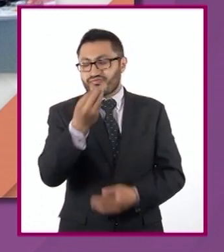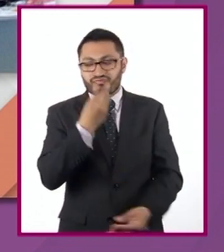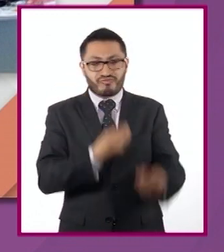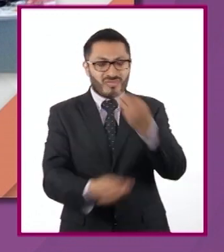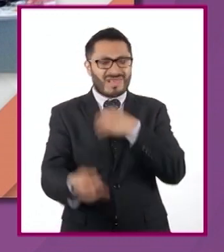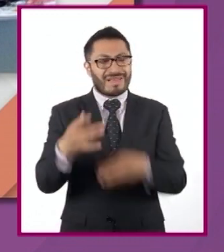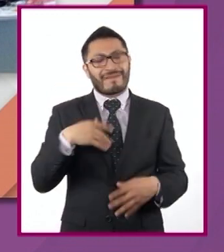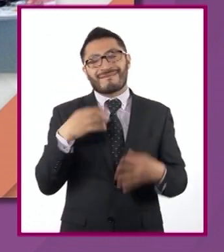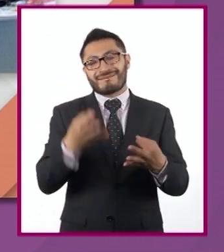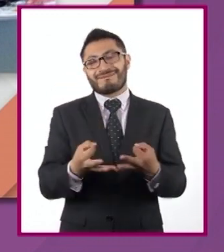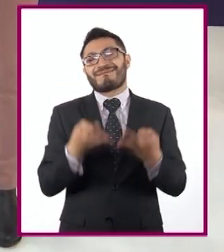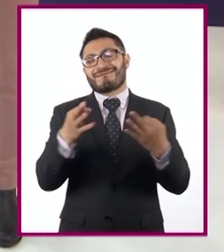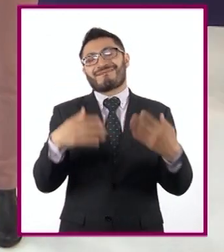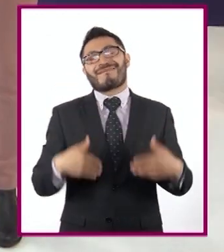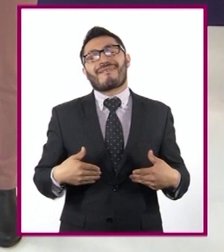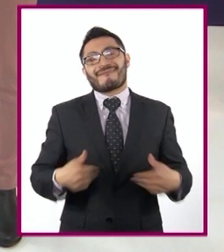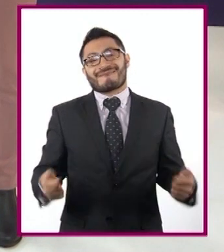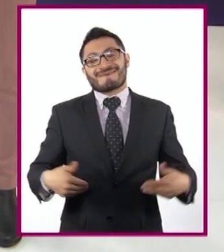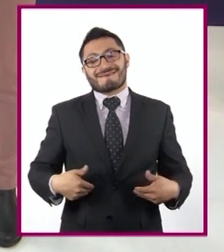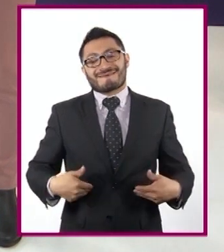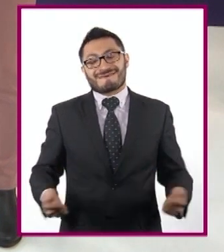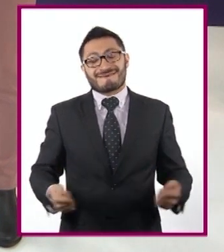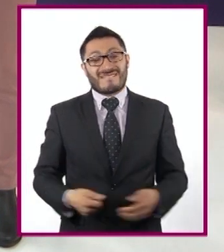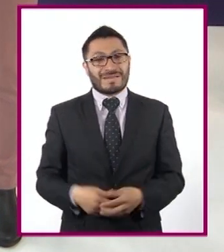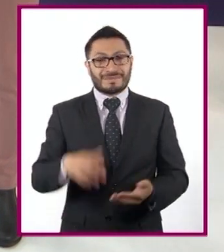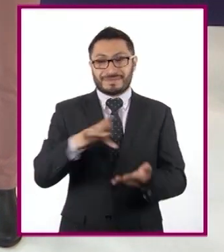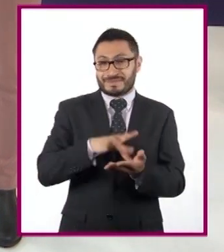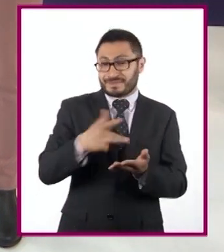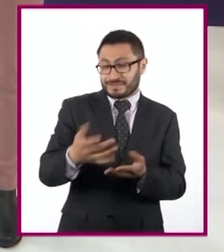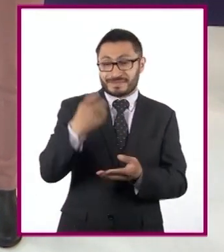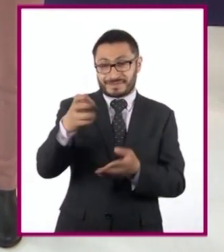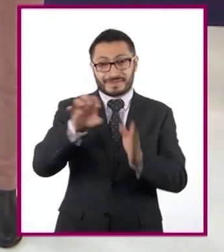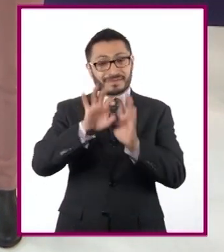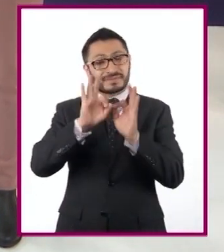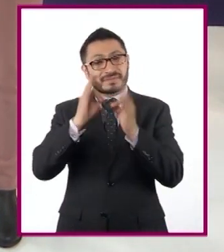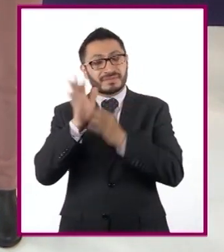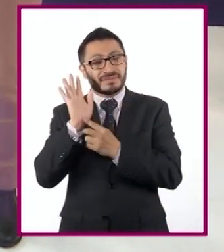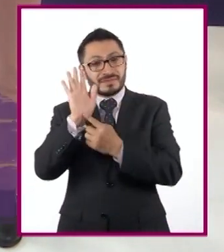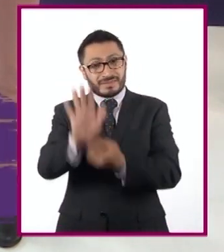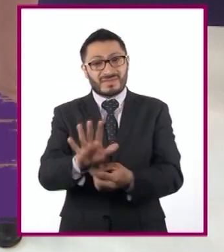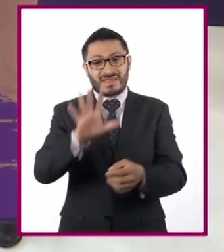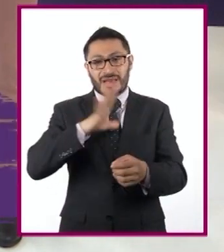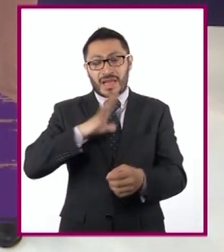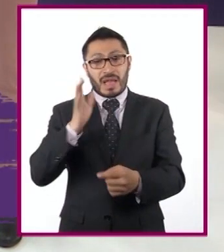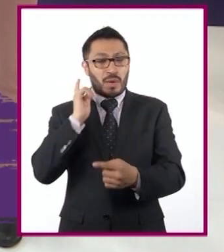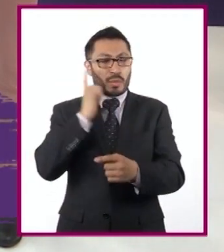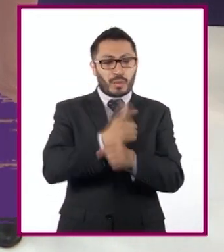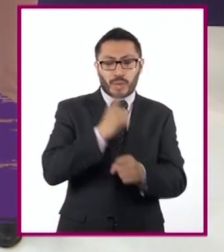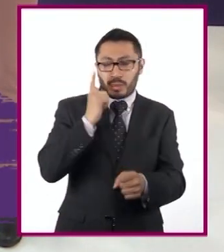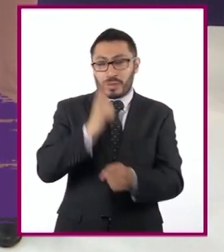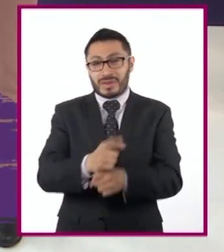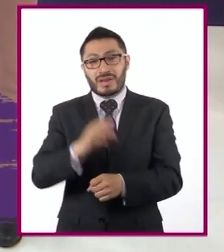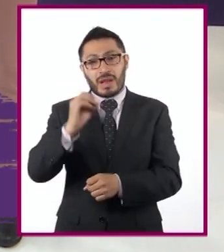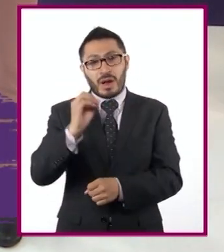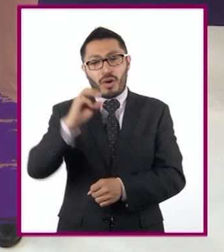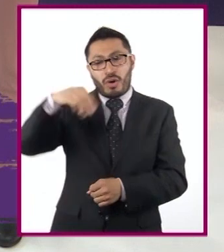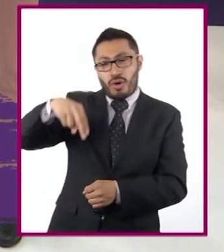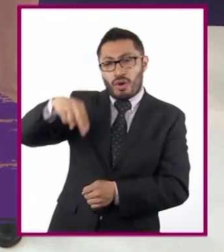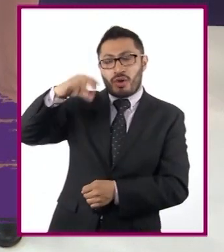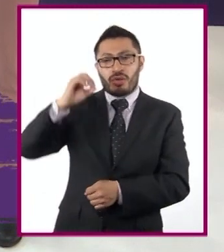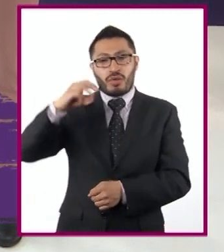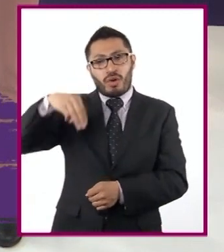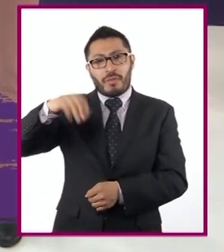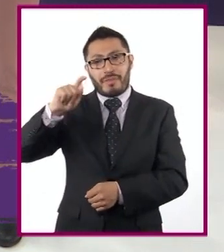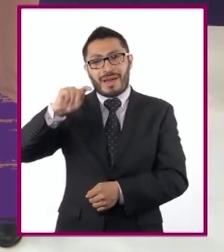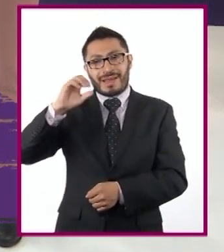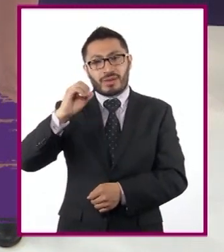ya me dio hambre. Gracias a este ejemplo, podemos identificar una onomatopeya, que es una representación